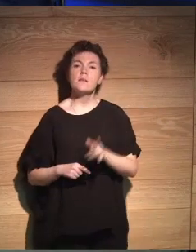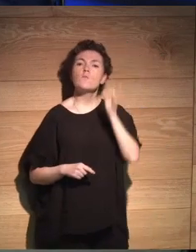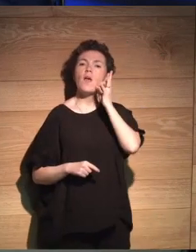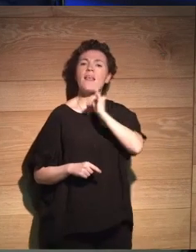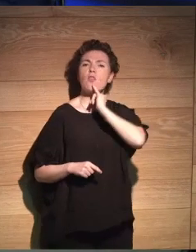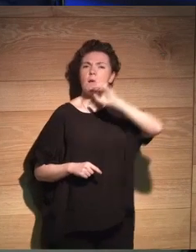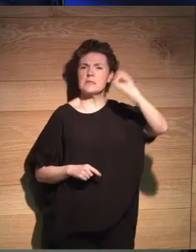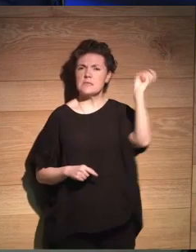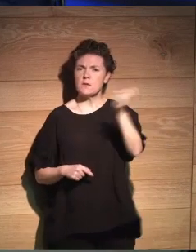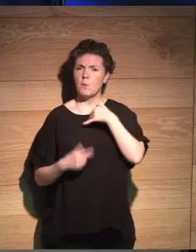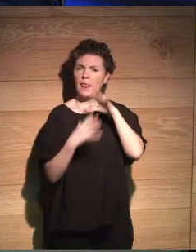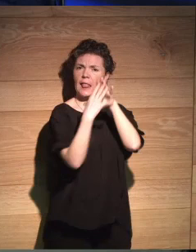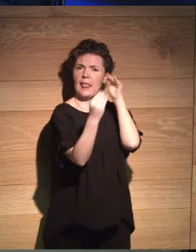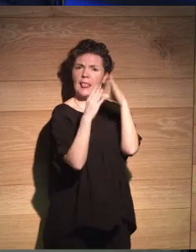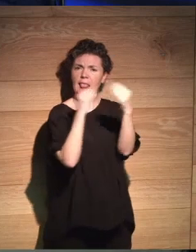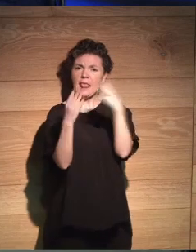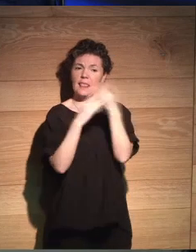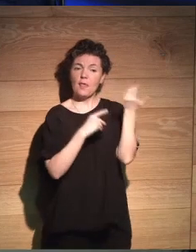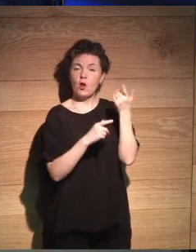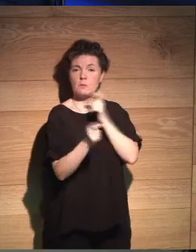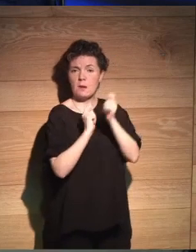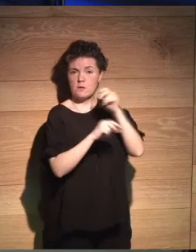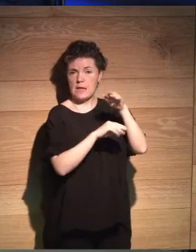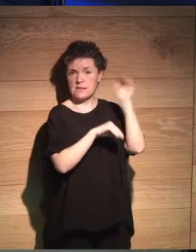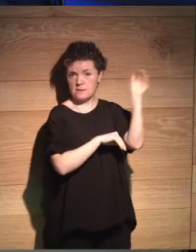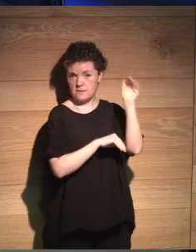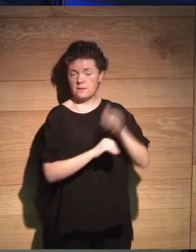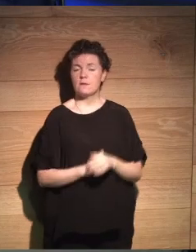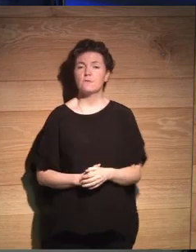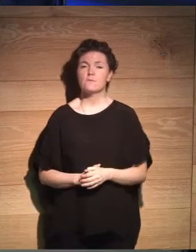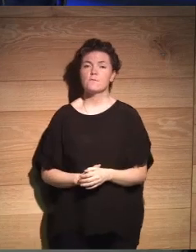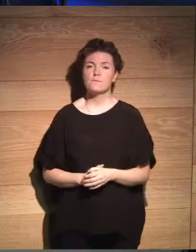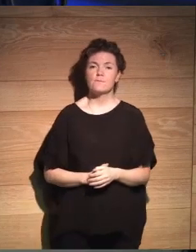entender fluidamente con los corresponsales, ¿no?